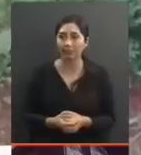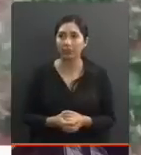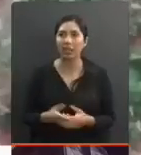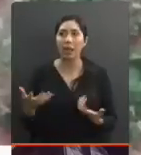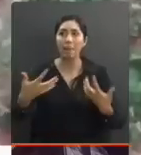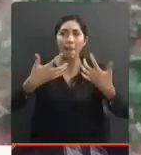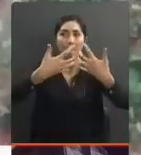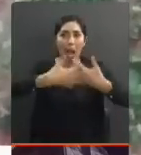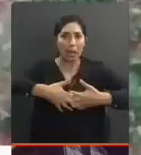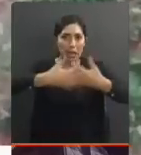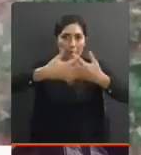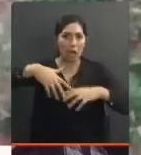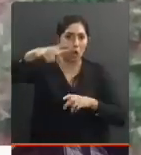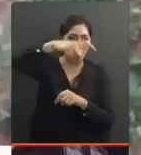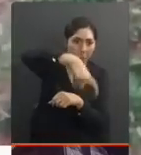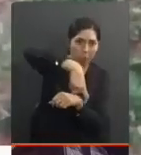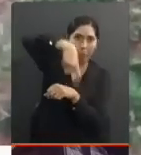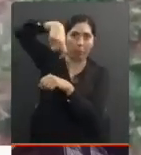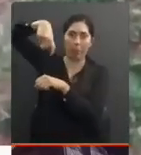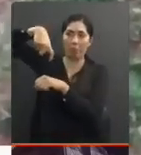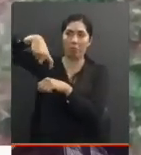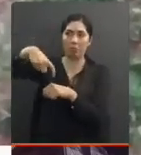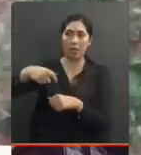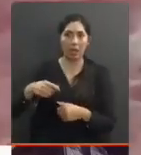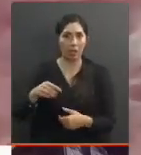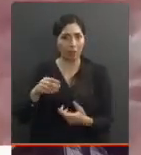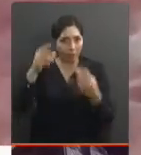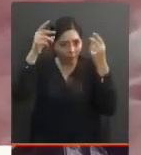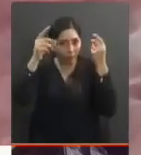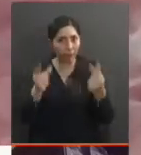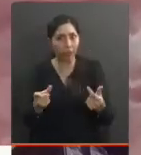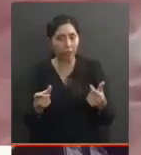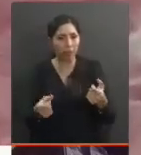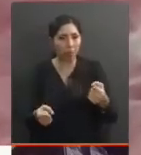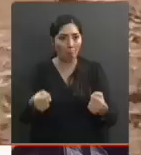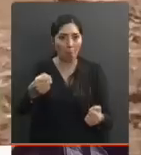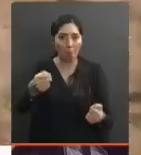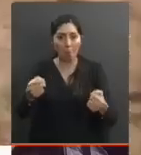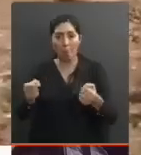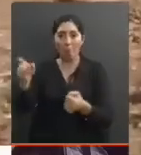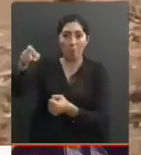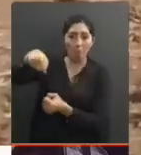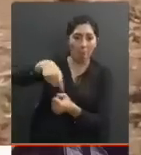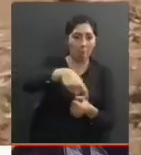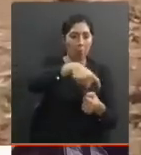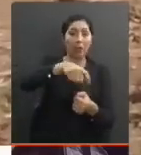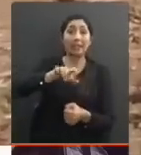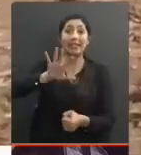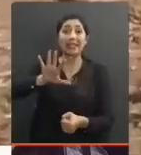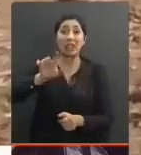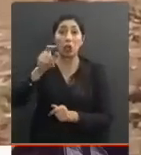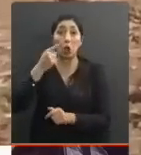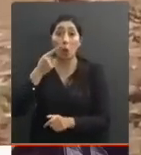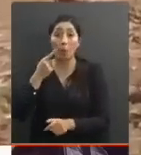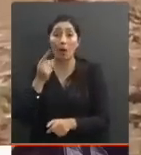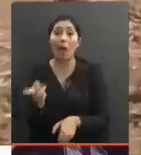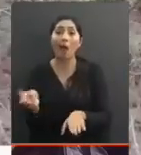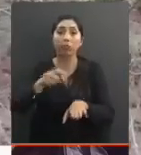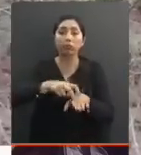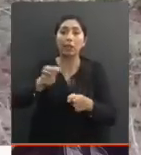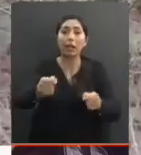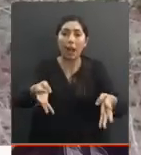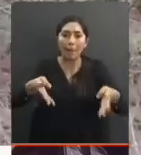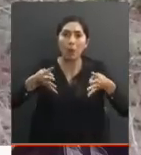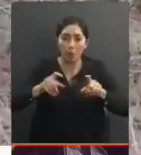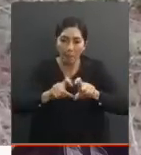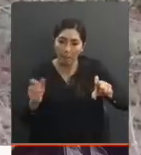pesada, operador, experto. A lo menos 5 delincuentes en un camión sin patente. ¿Cuál es el motivo, lo